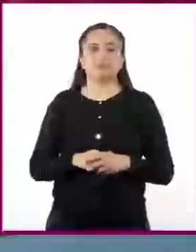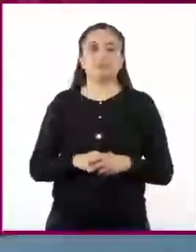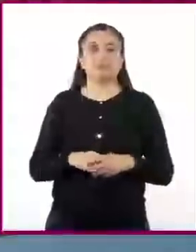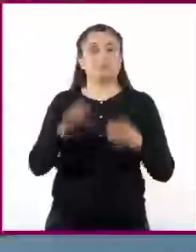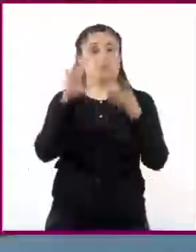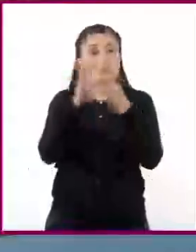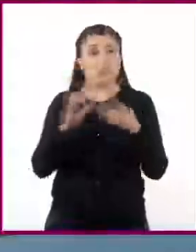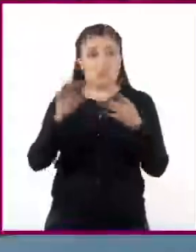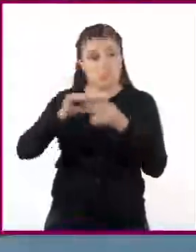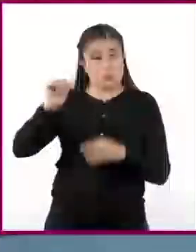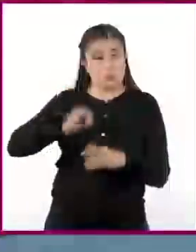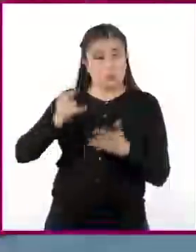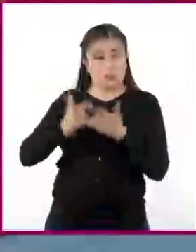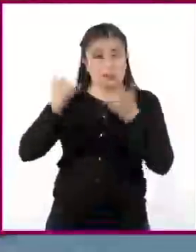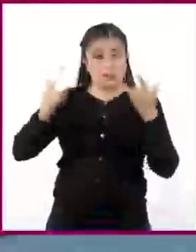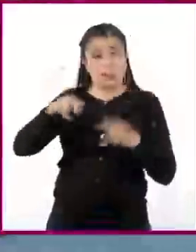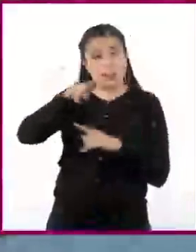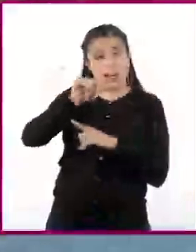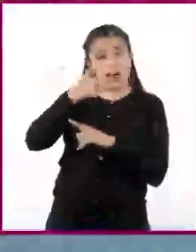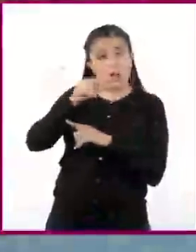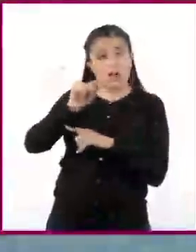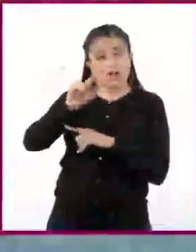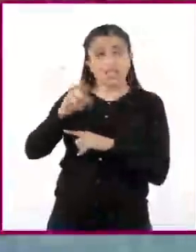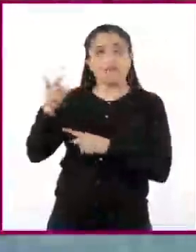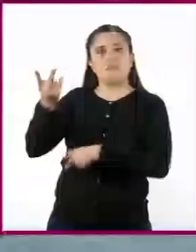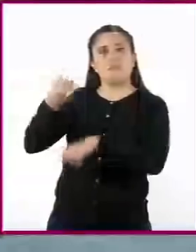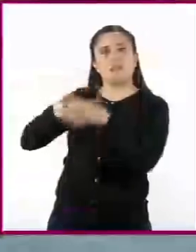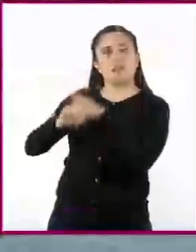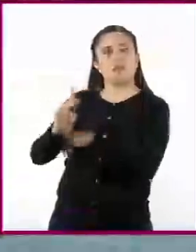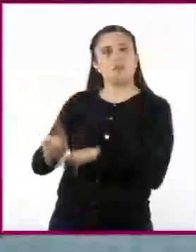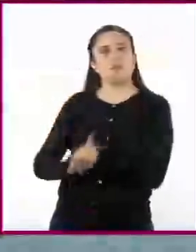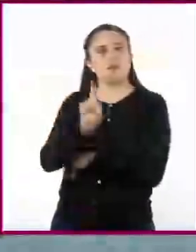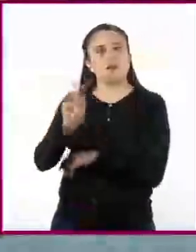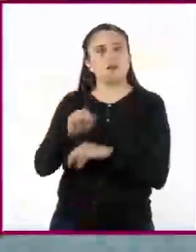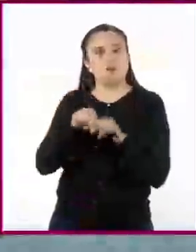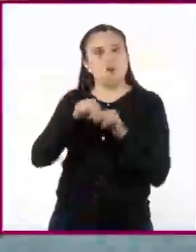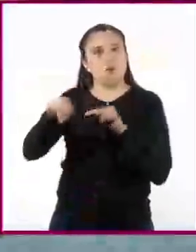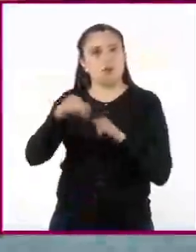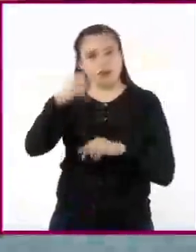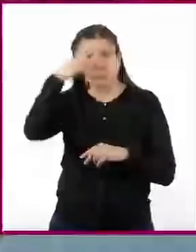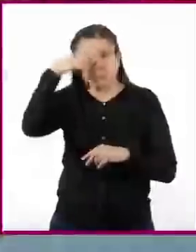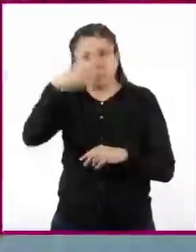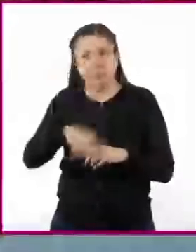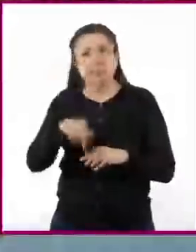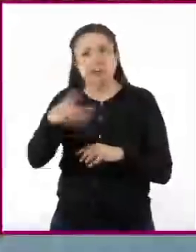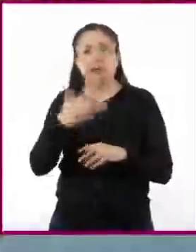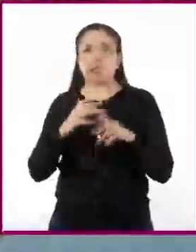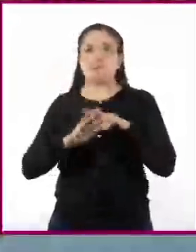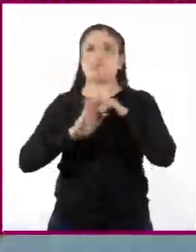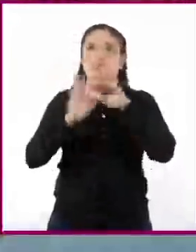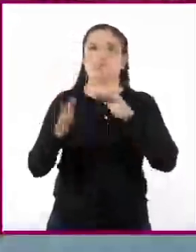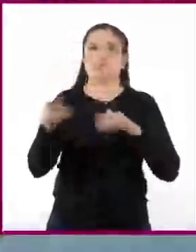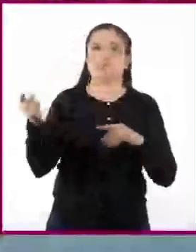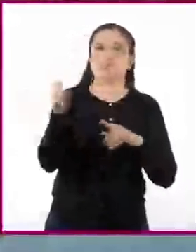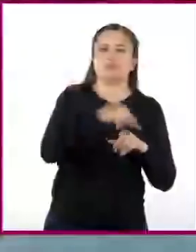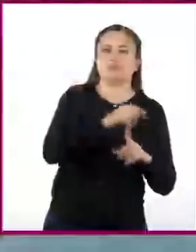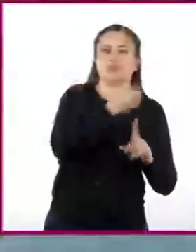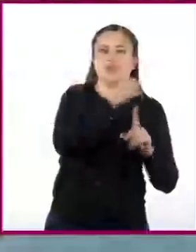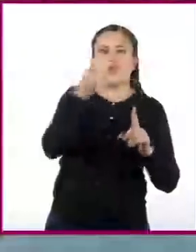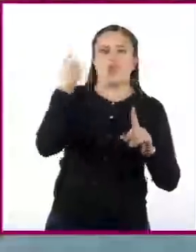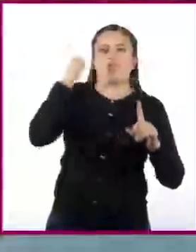Cuenta la historia que los nahuas provienen de Aztlán, una tierra al norte de México de donde emigraron por órdenes de su